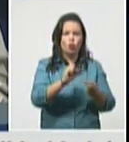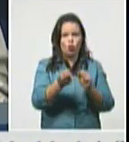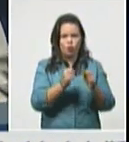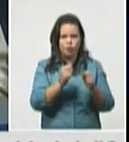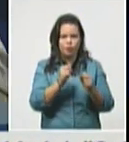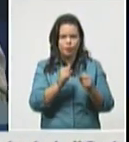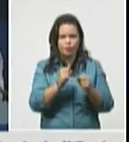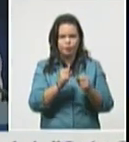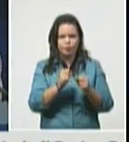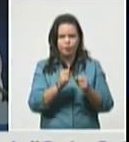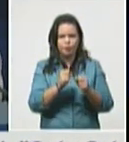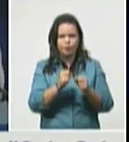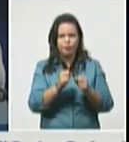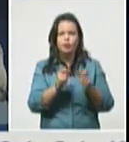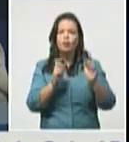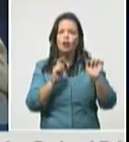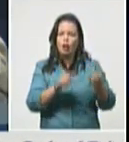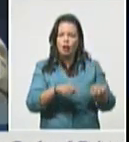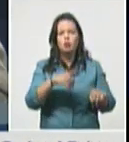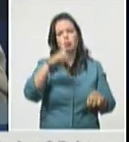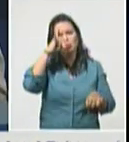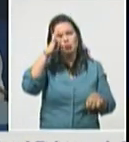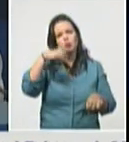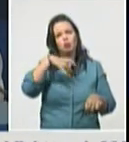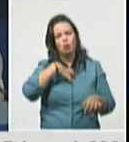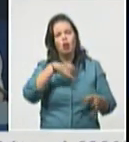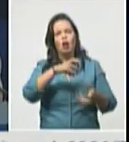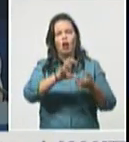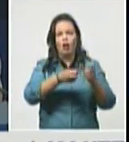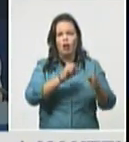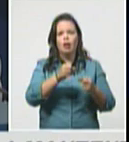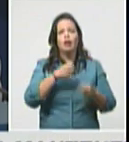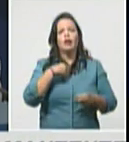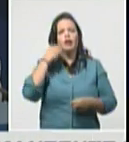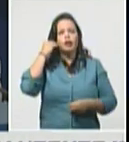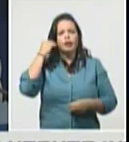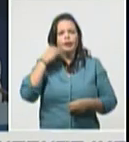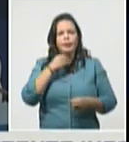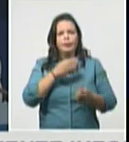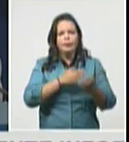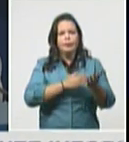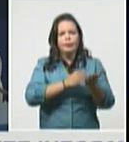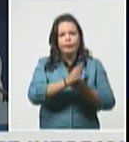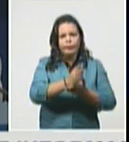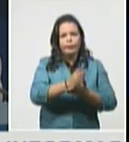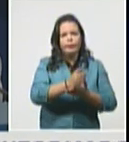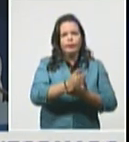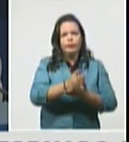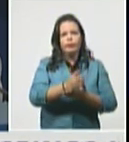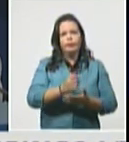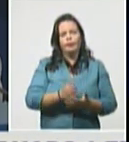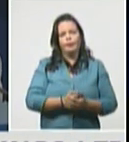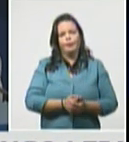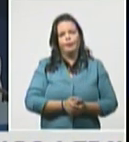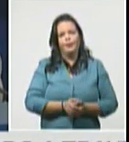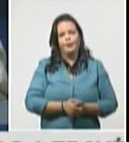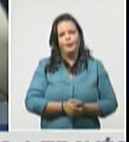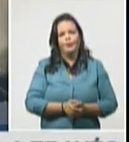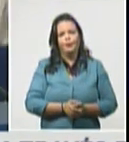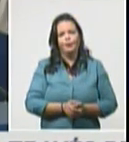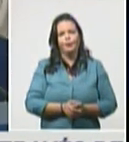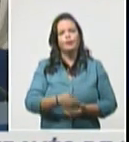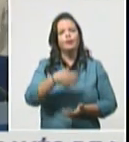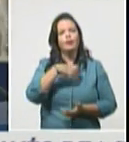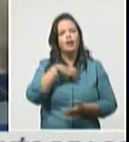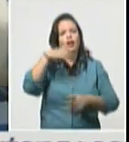Está bastante controlado, a pesar de que todavía se mantiene con un evento. Está el Consejo Popular